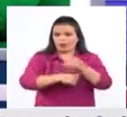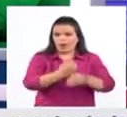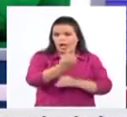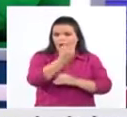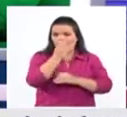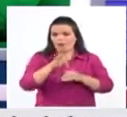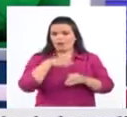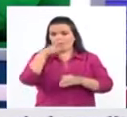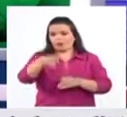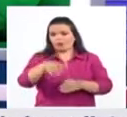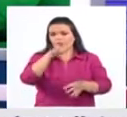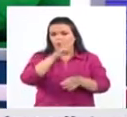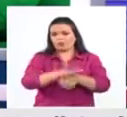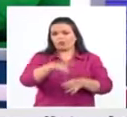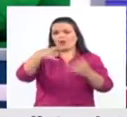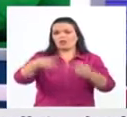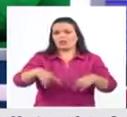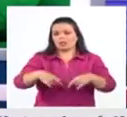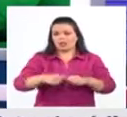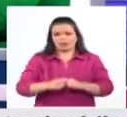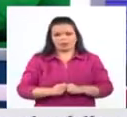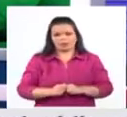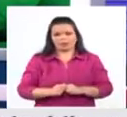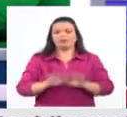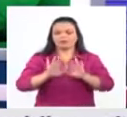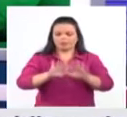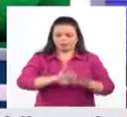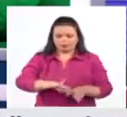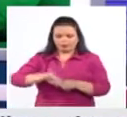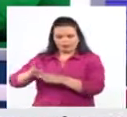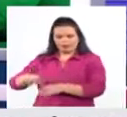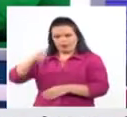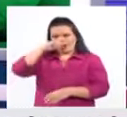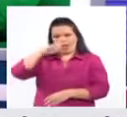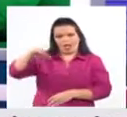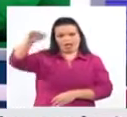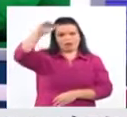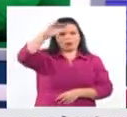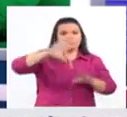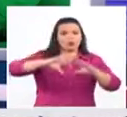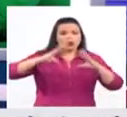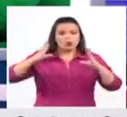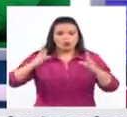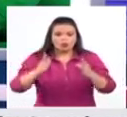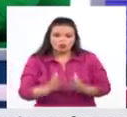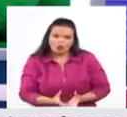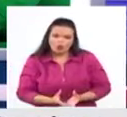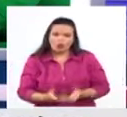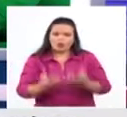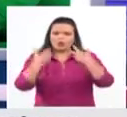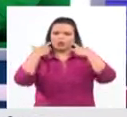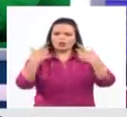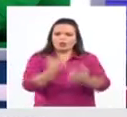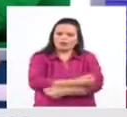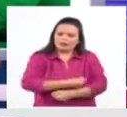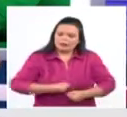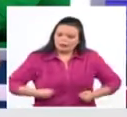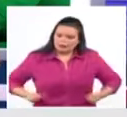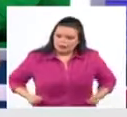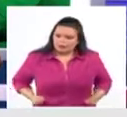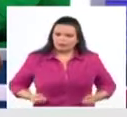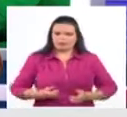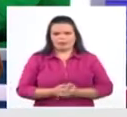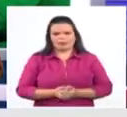los adultos nos centraríamos en todo lo que tiene que ver con la resiliencia y todo lo que tiene que ver con el afrontamiento al estrés. Y